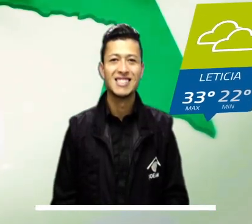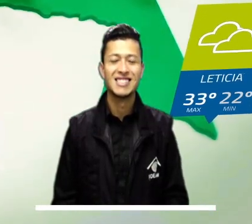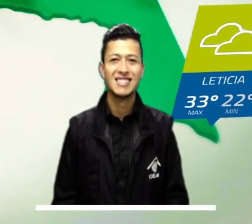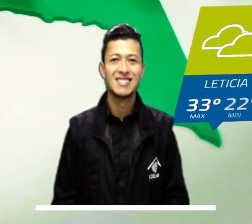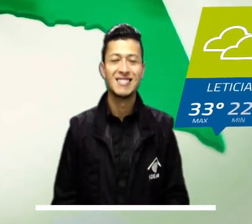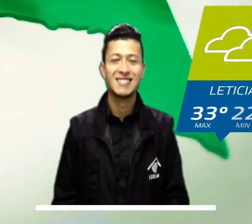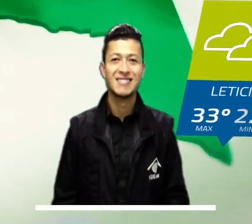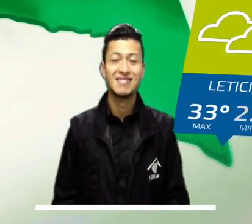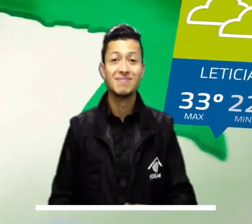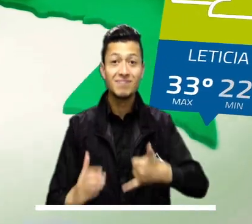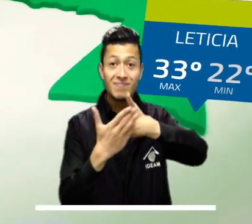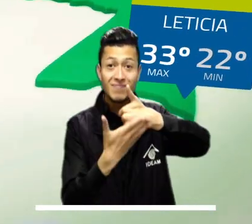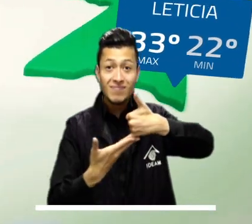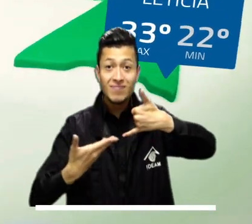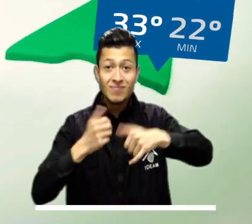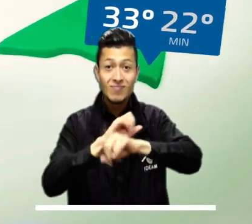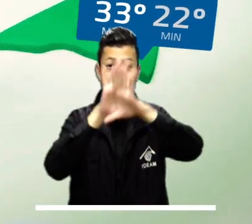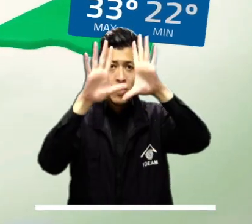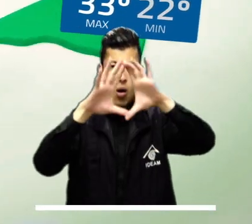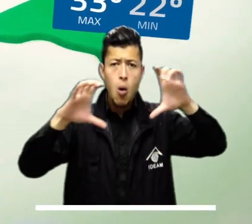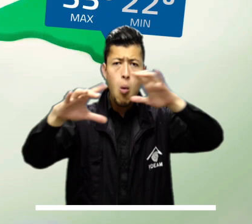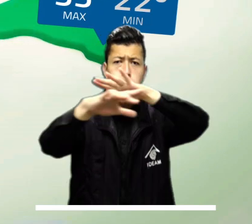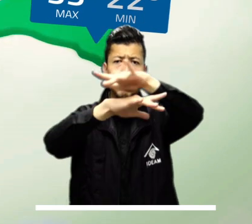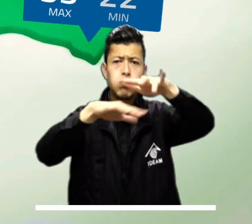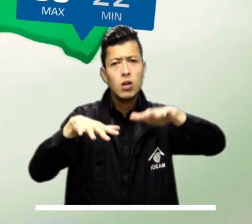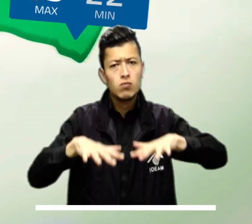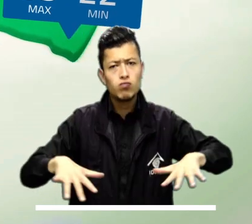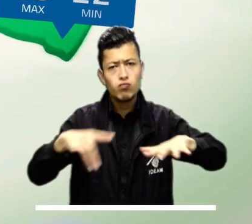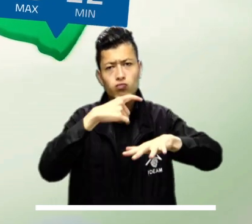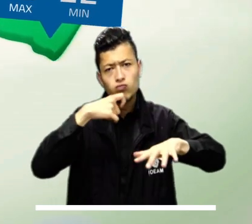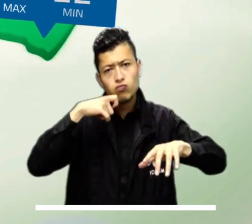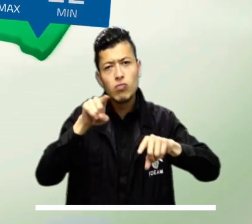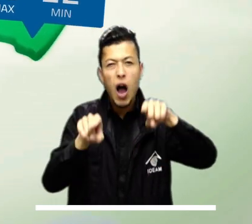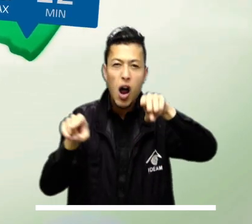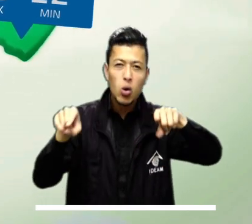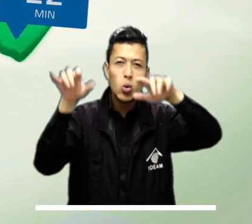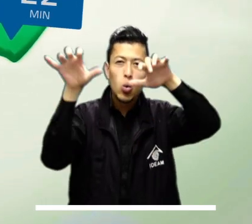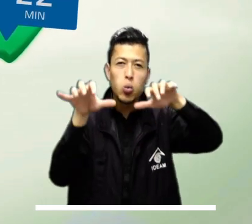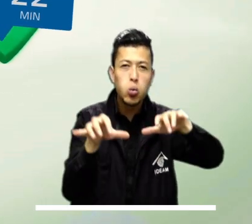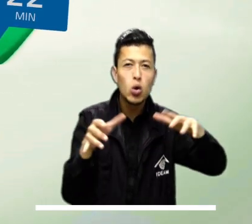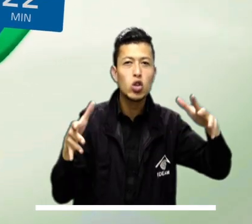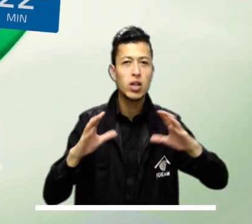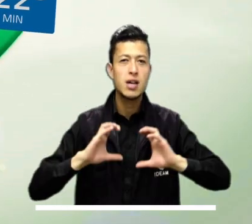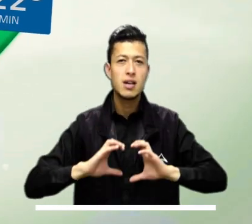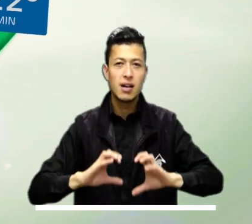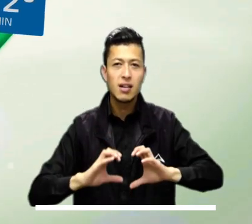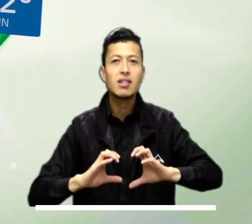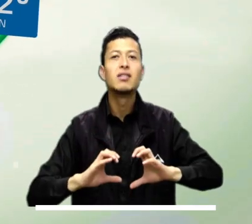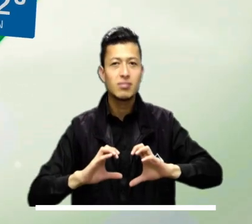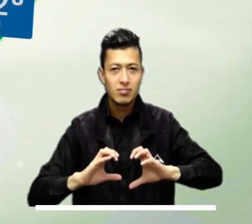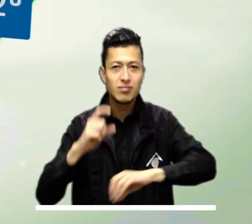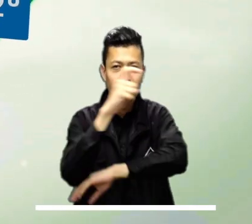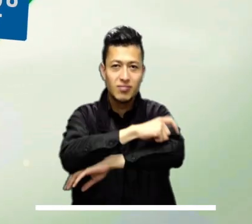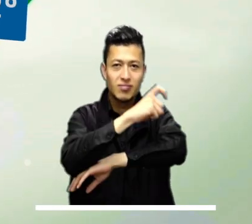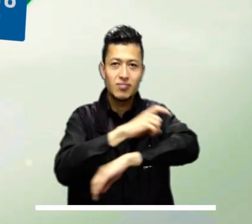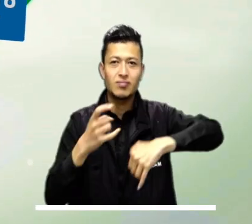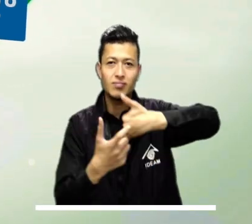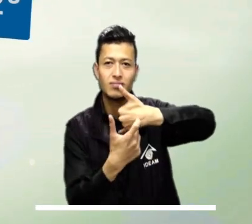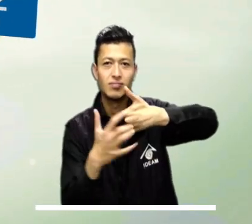En la Amazonía se espera una mañana cubierta y seca, aunque con algunas lloviznas sobre Caquetá, Putumayo, Guaviare y